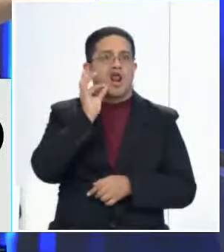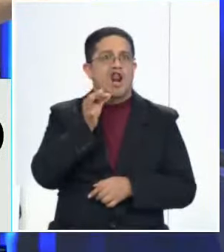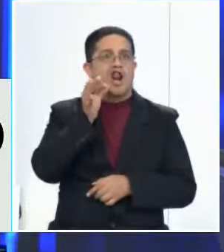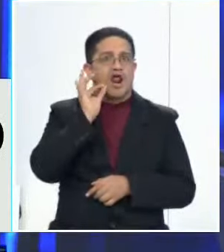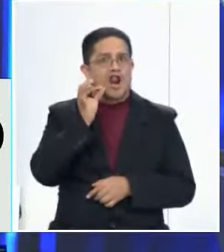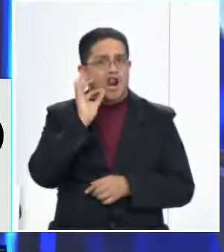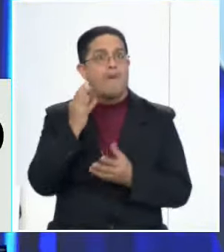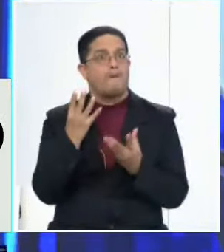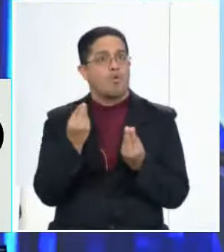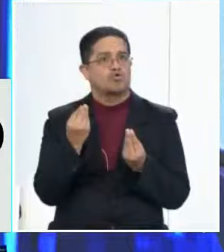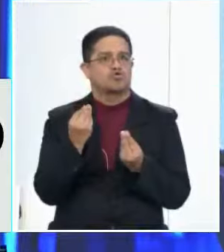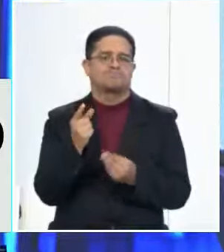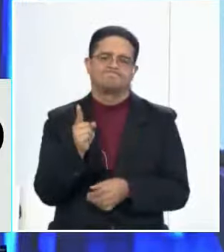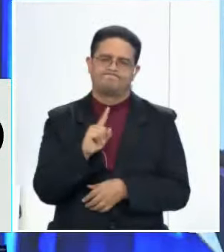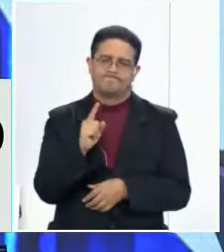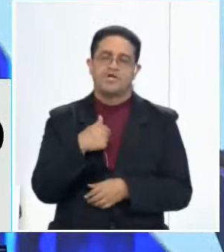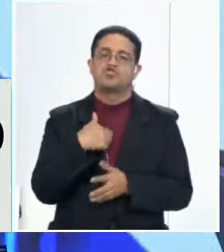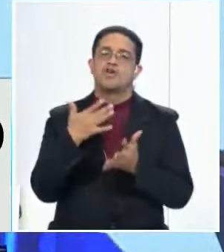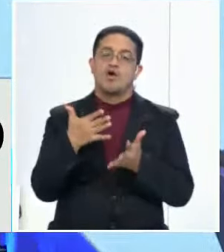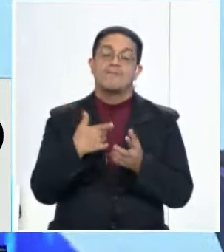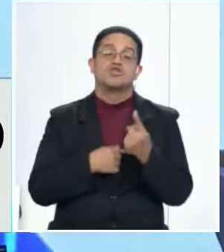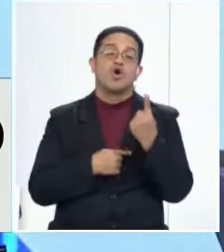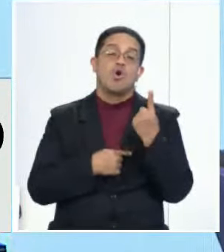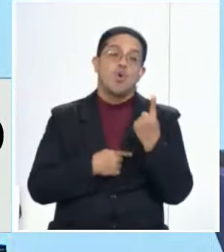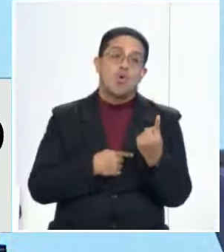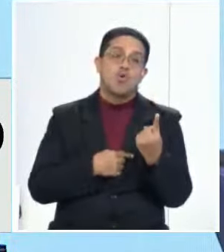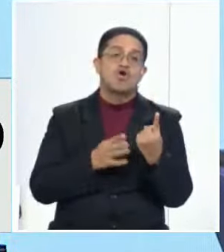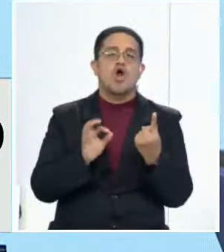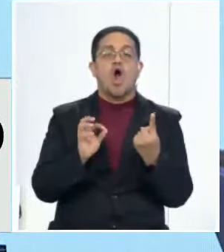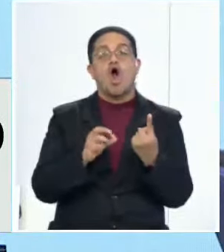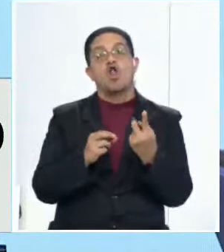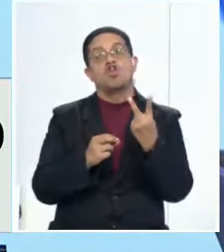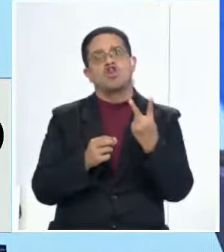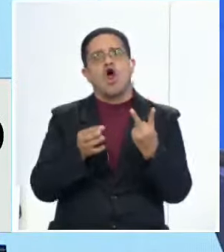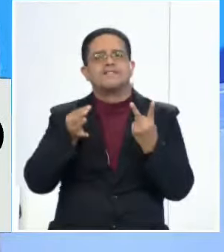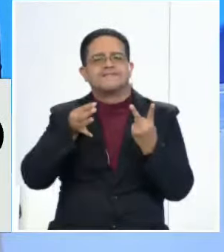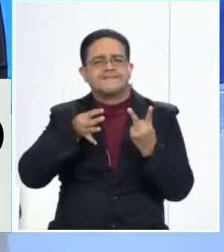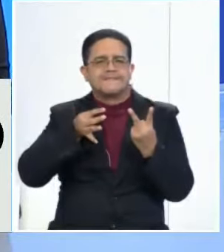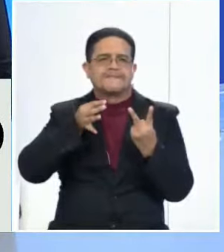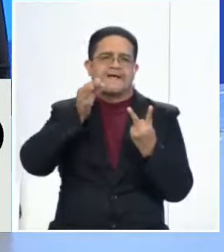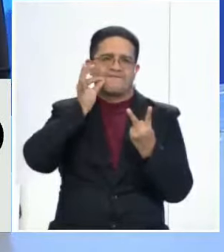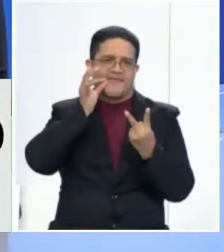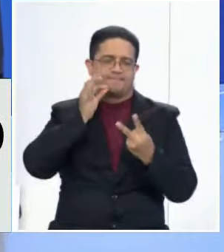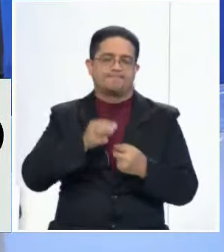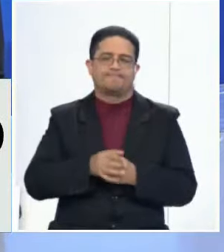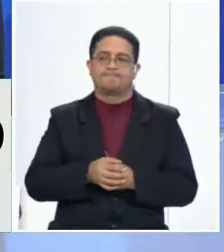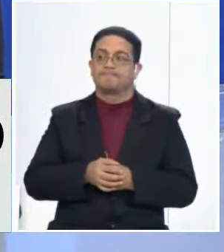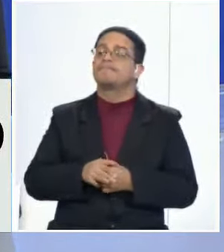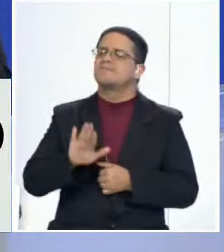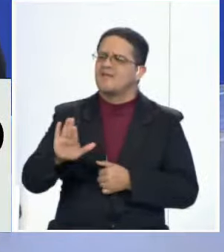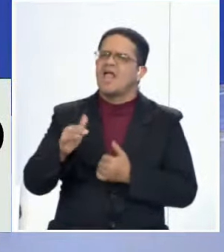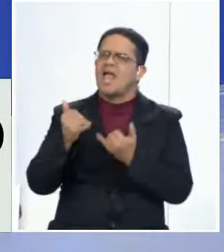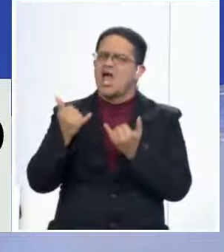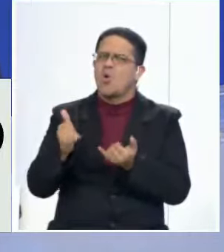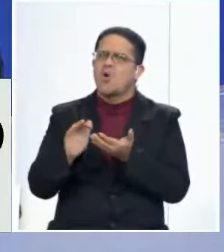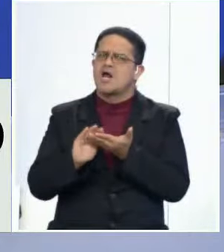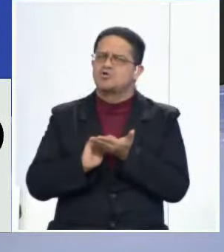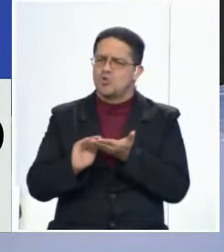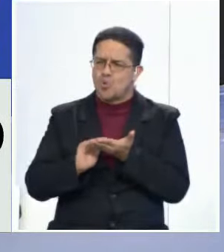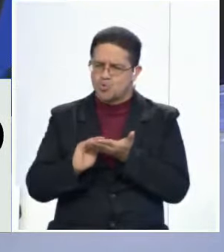en exceso. Yo generalmente recomiendo uno, no más de 2 tazas al día. Ahora hablemos de las soluciones. Nos decía en la parte